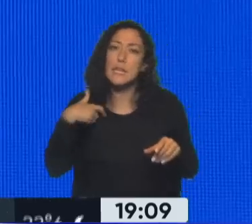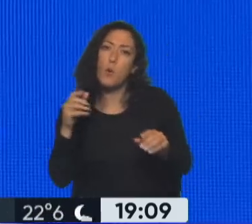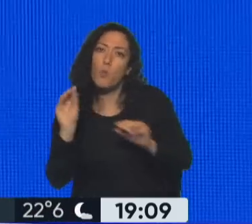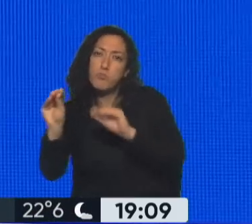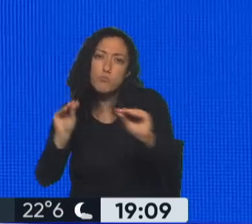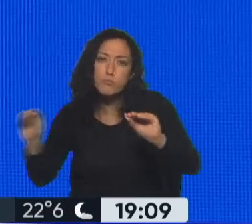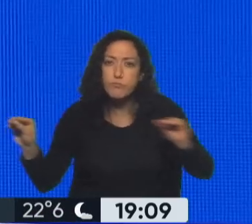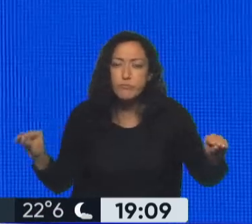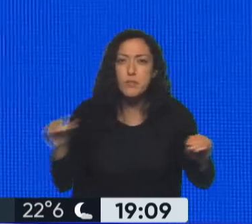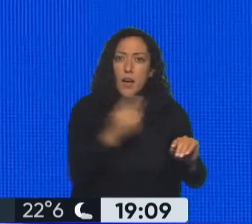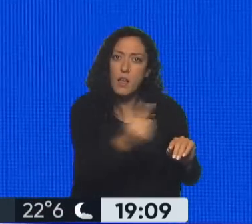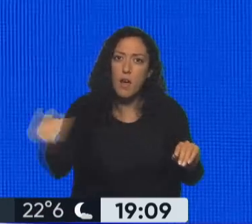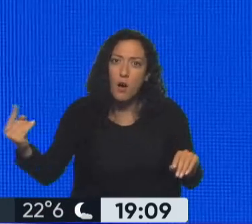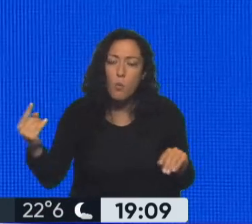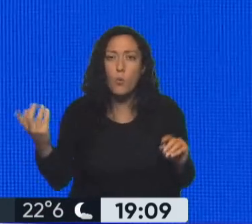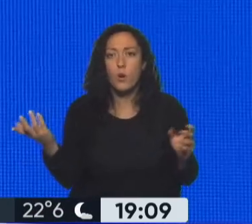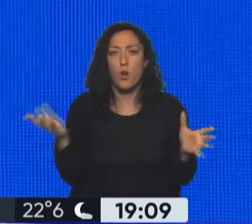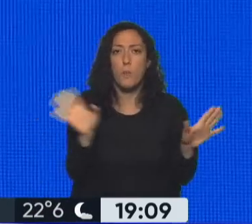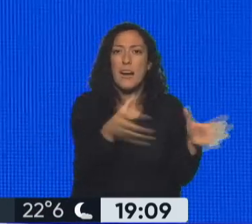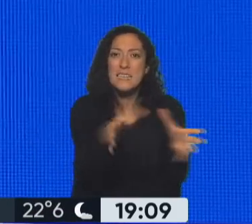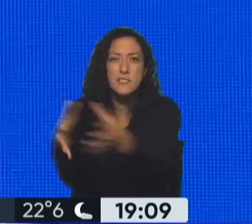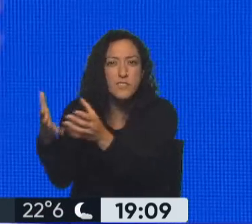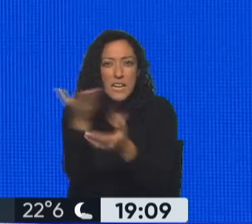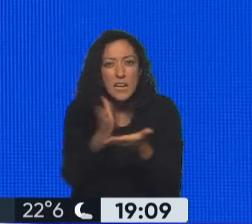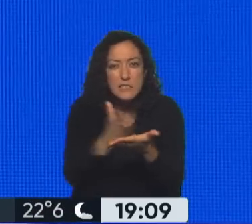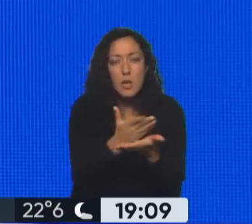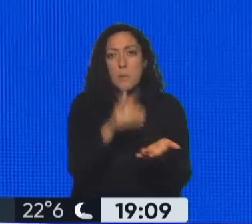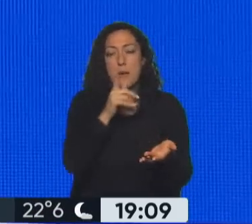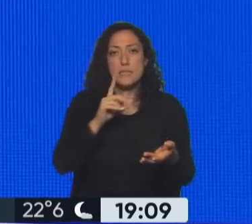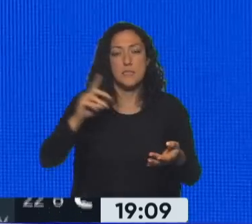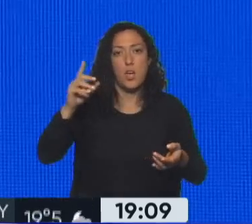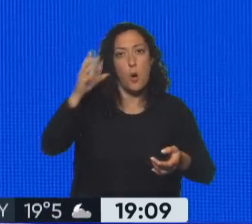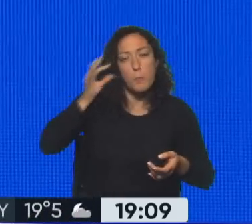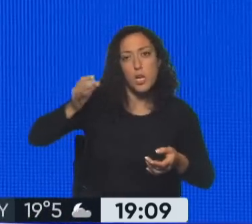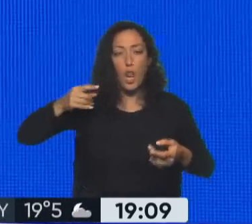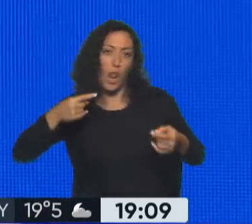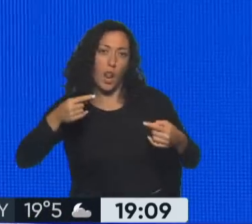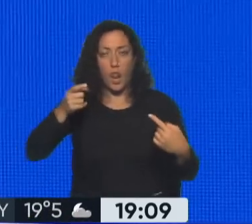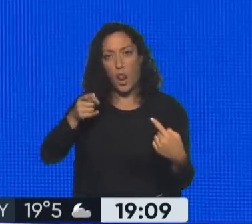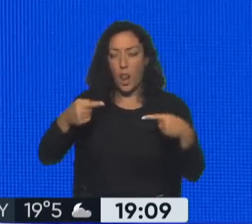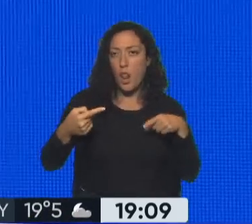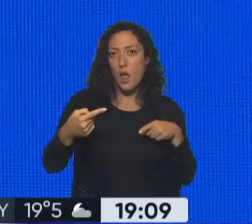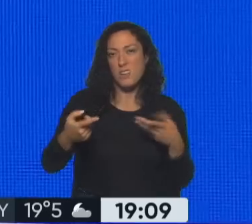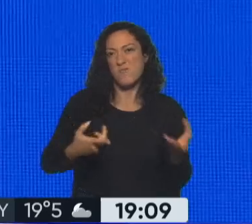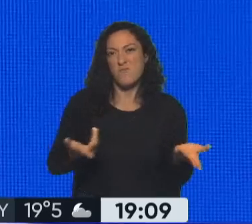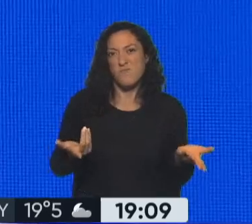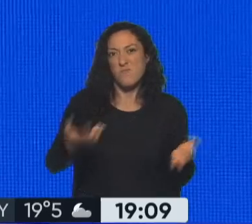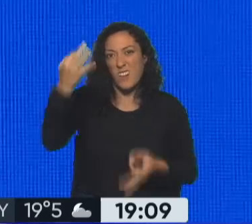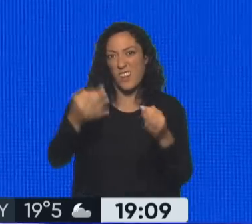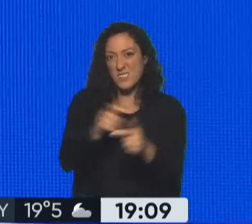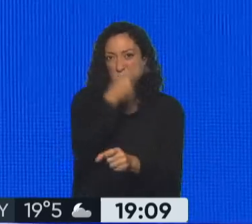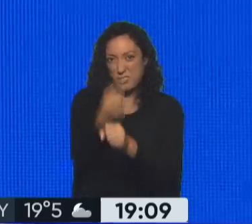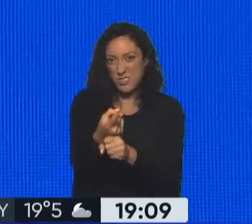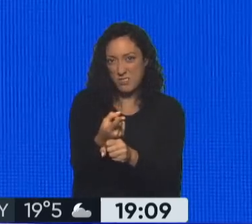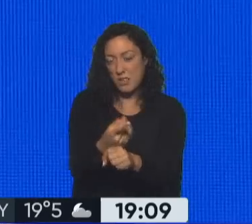empieza a adjetivar y calificar, ya, bueno, se toman posiciones de una manera o de otra y entonces es prácticamente imposible analizar. Por